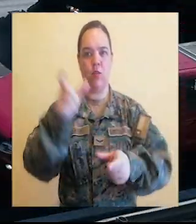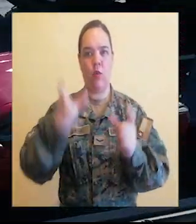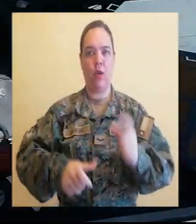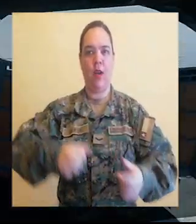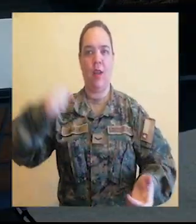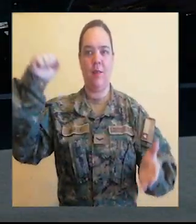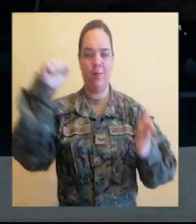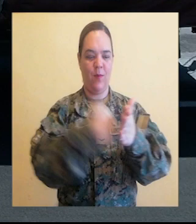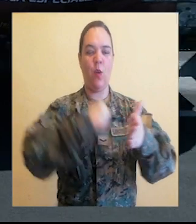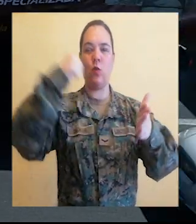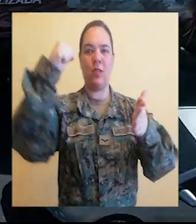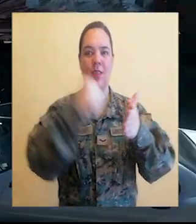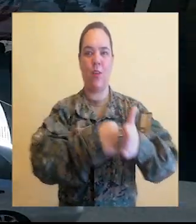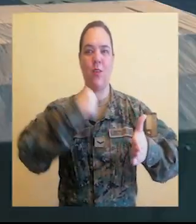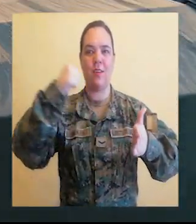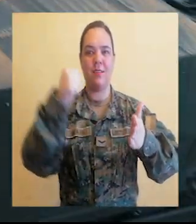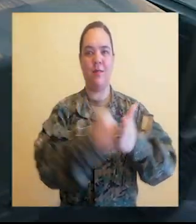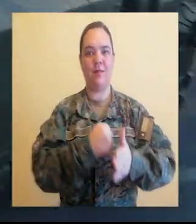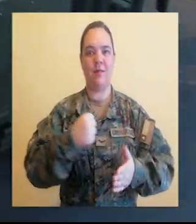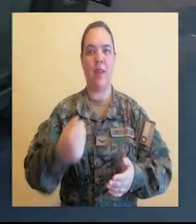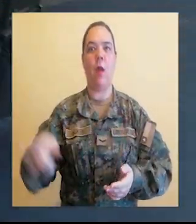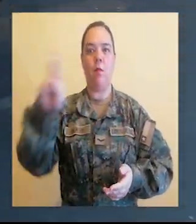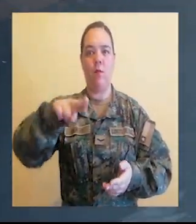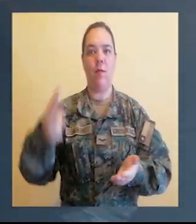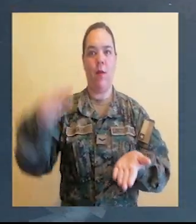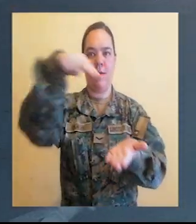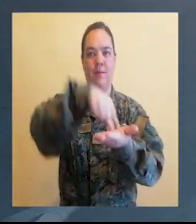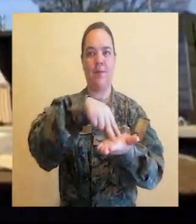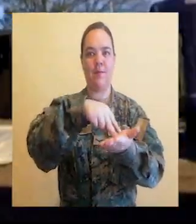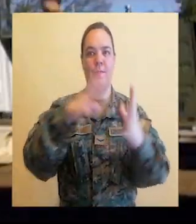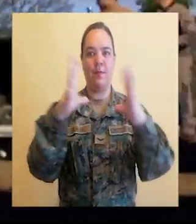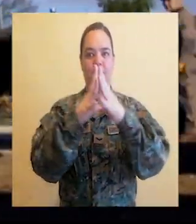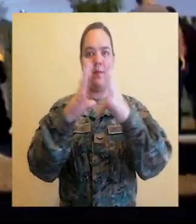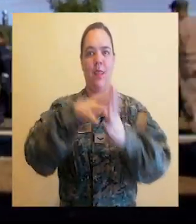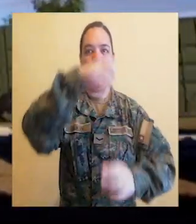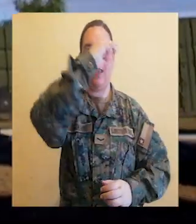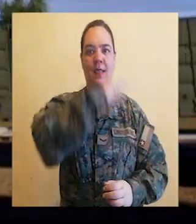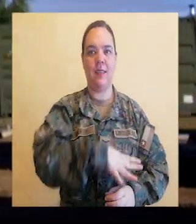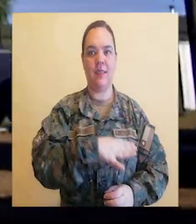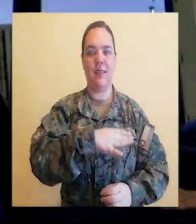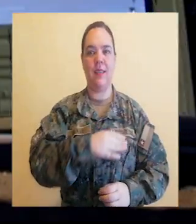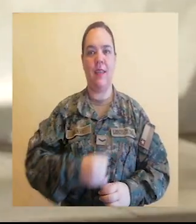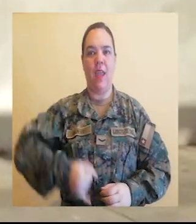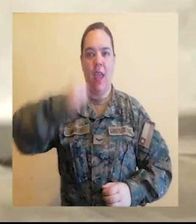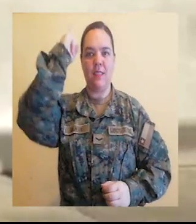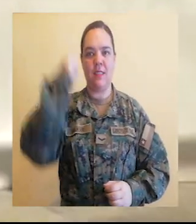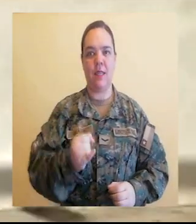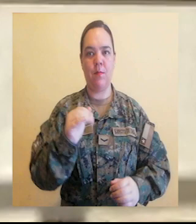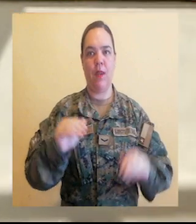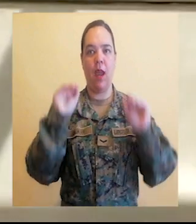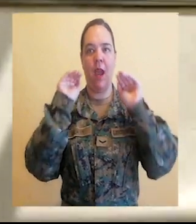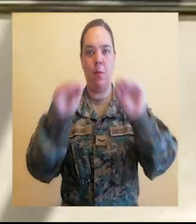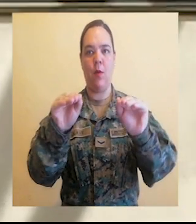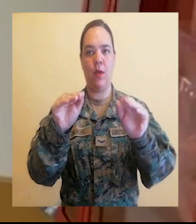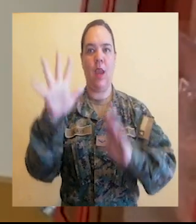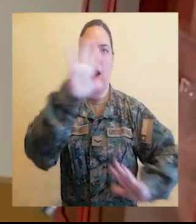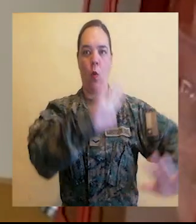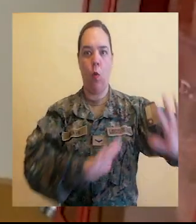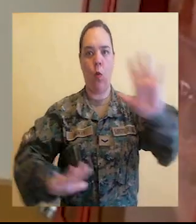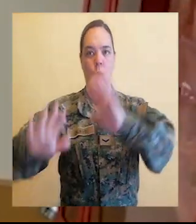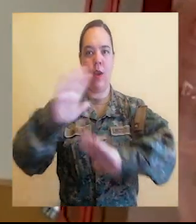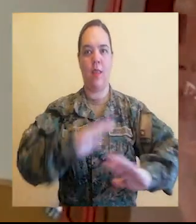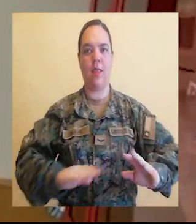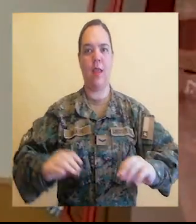como hijos del rigor, nos volveremos a poner de pie. El Ejército de Chile, una vez más, está al servicio